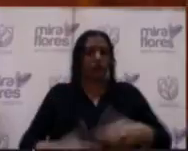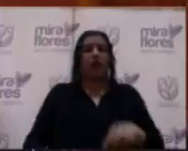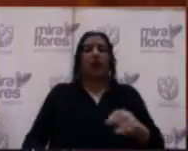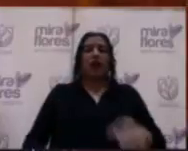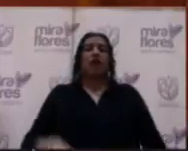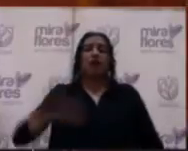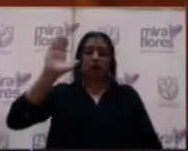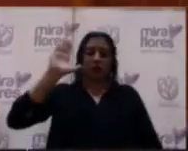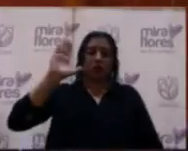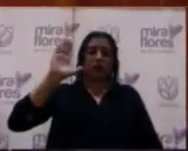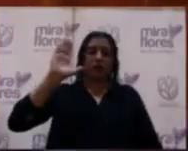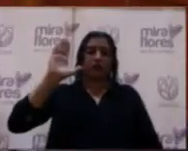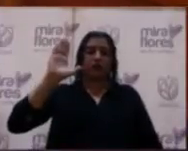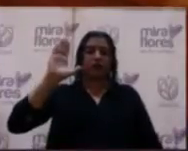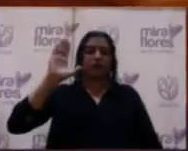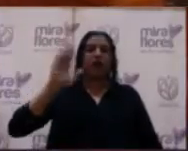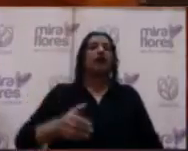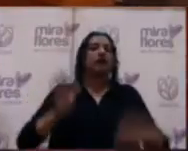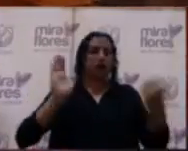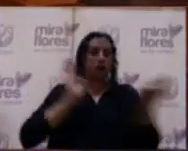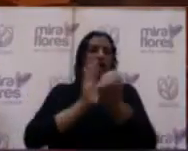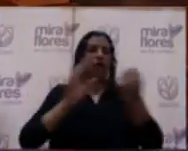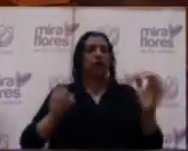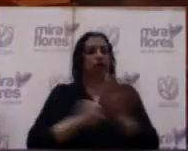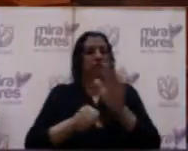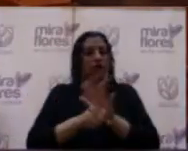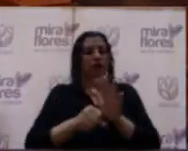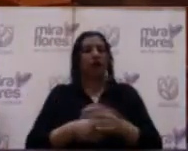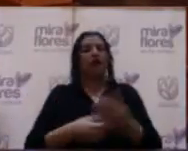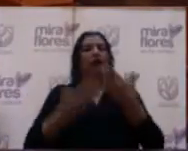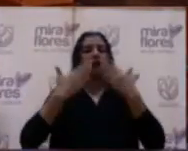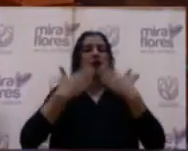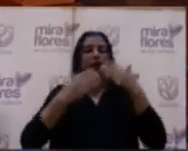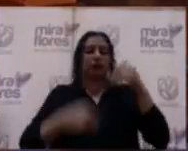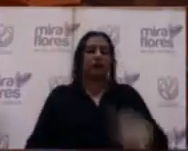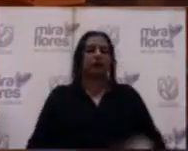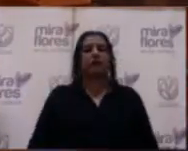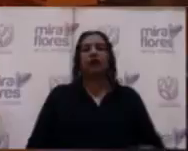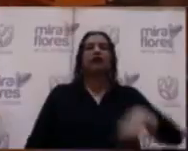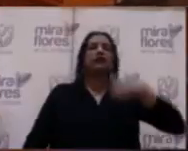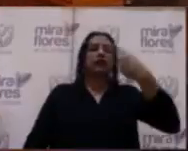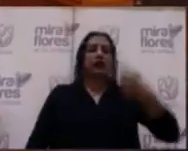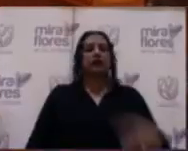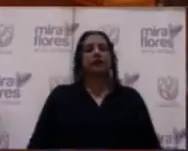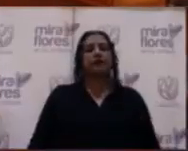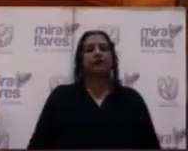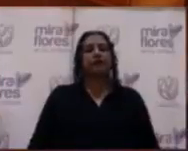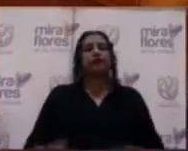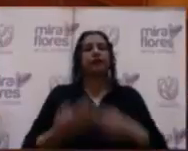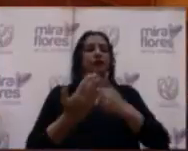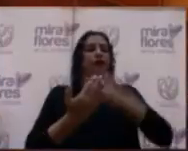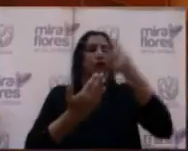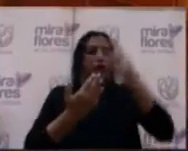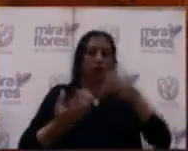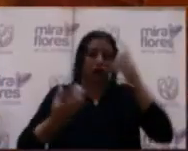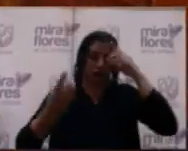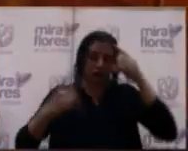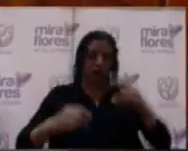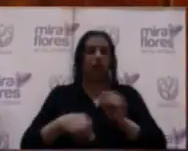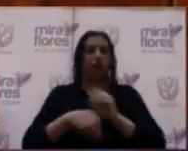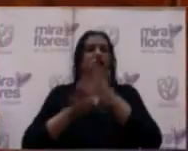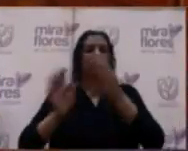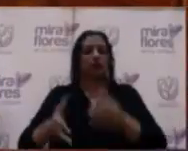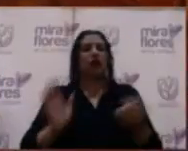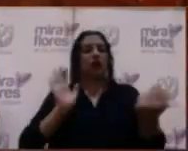señal de conformidad, se aprueba por unanimidad de votos. Muchas gracias. Vamos al siguiente punto, por favor. Proyecto de acuerdo de consejo